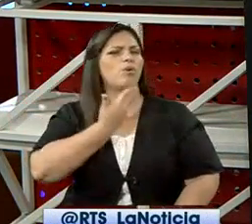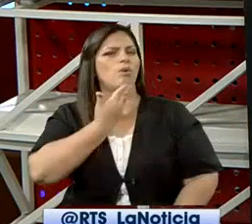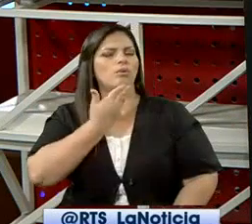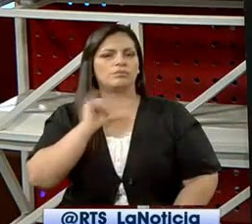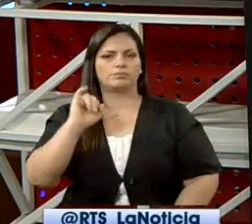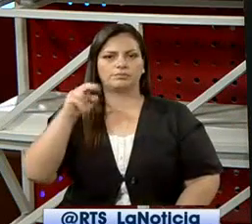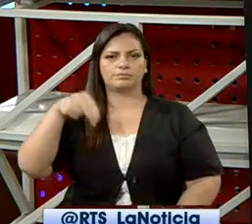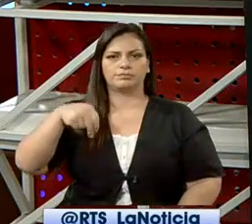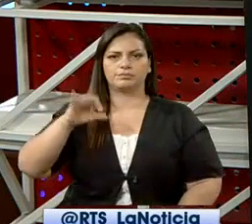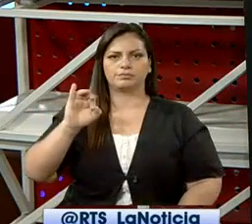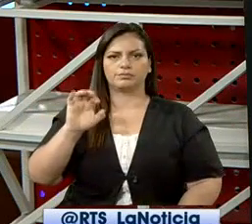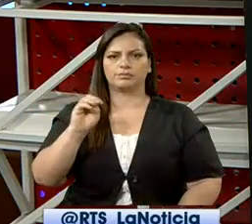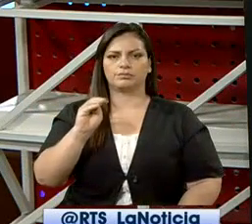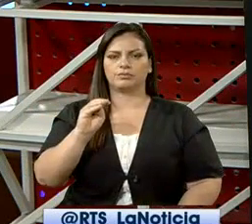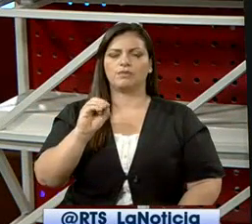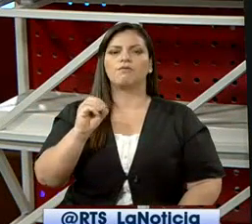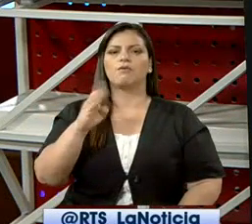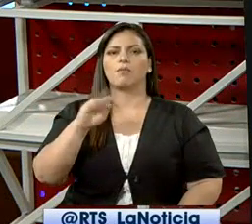Infobae.